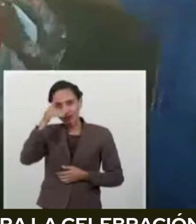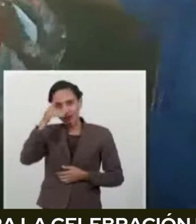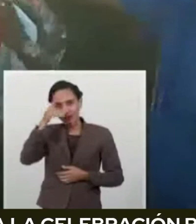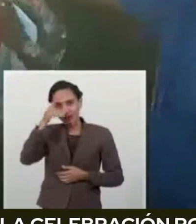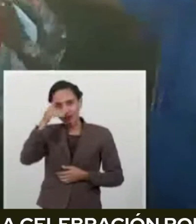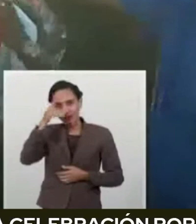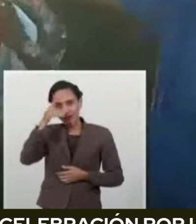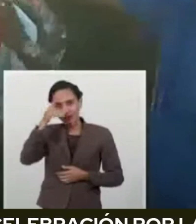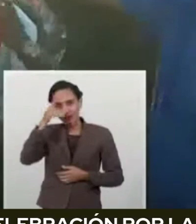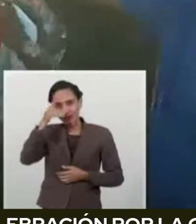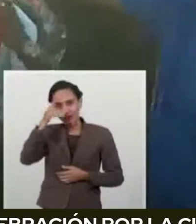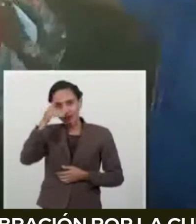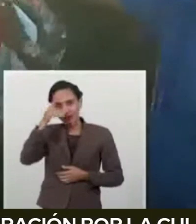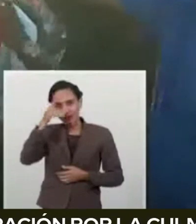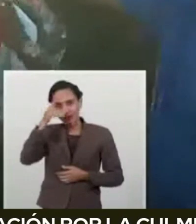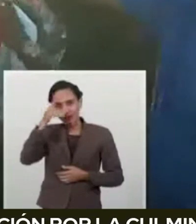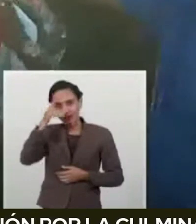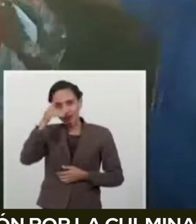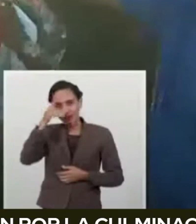el médico